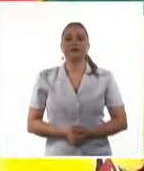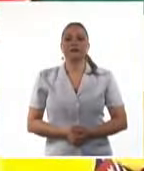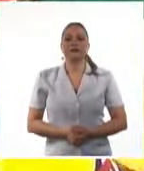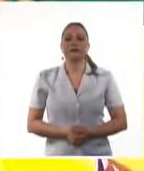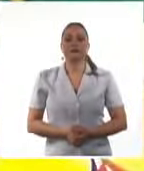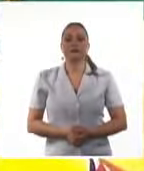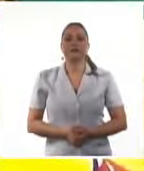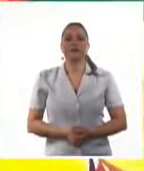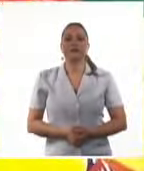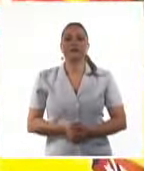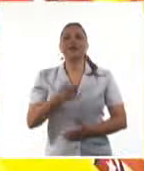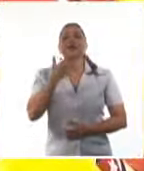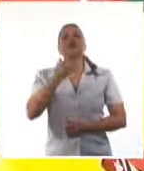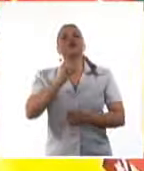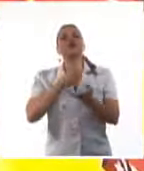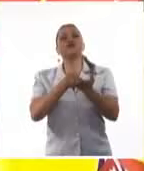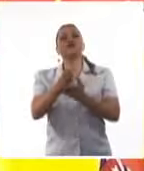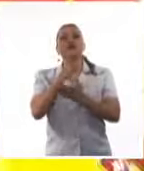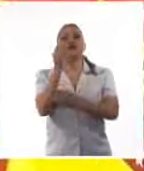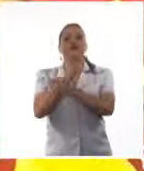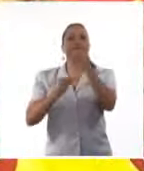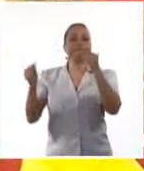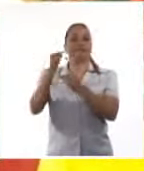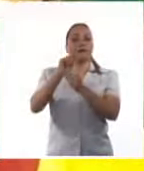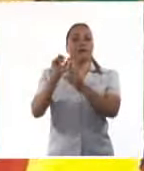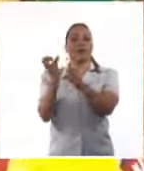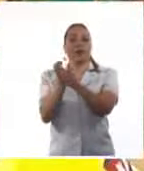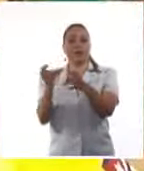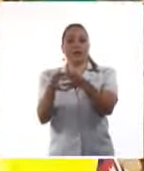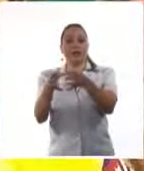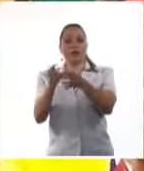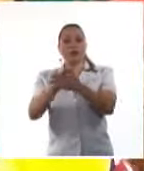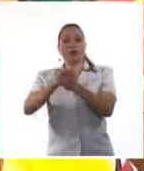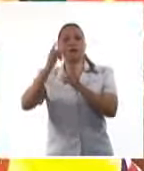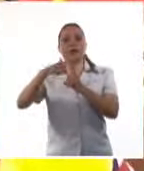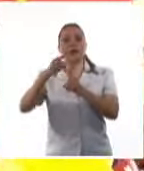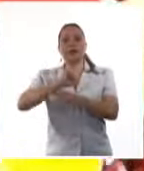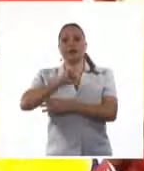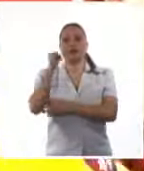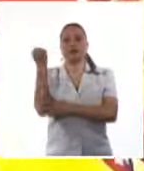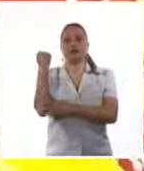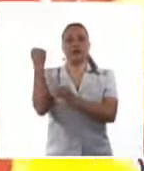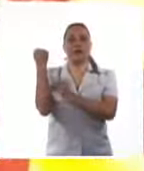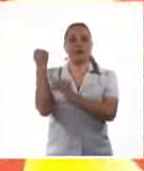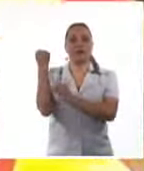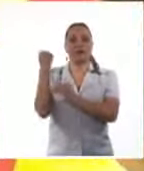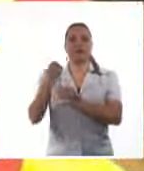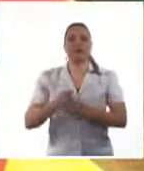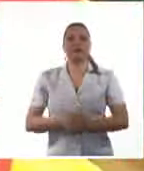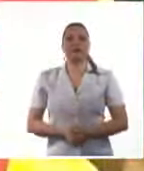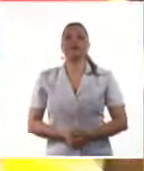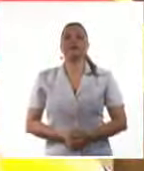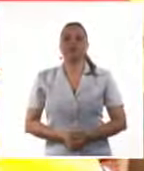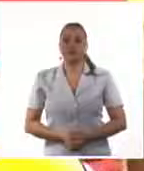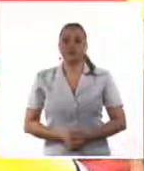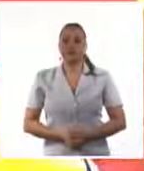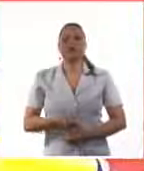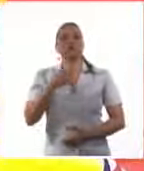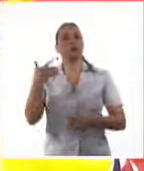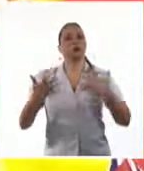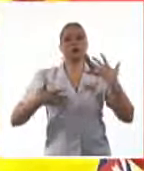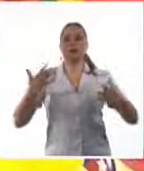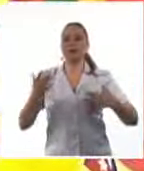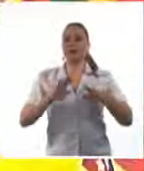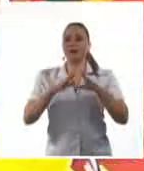experiencia en otras ligas, tú sigues siendo protagonista en el equipo de Matanzas, en este caso como refuerzo en la pelota cubana. No, yo no, nunca he empezado contento que estén ellos